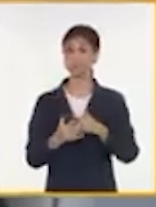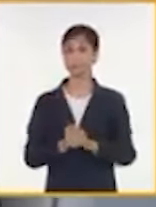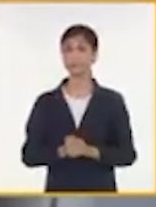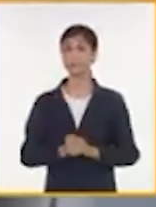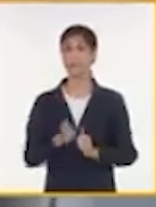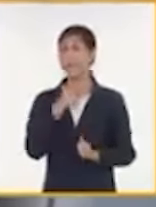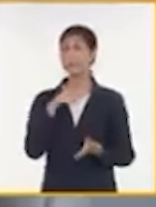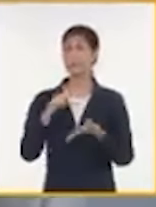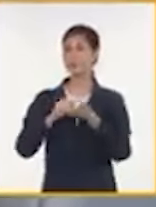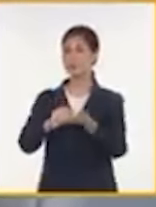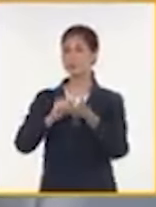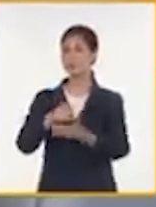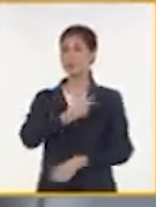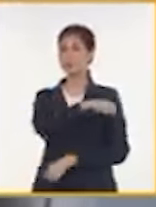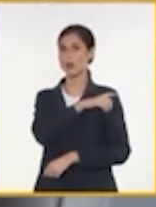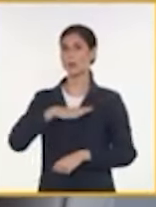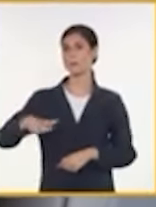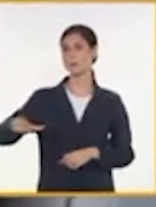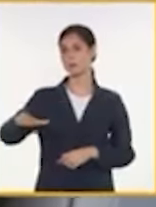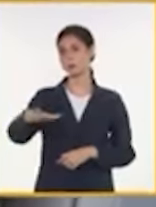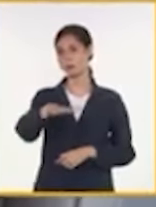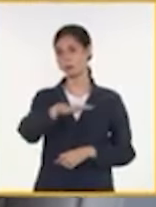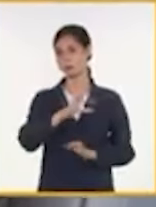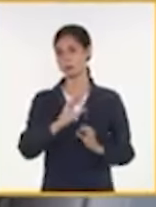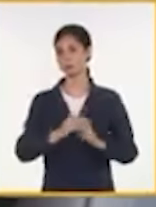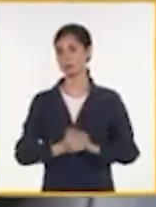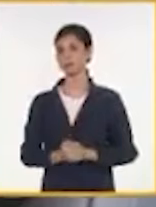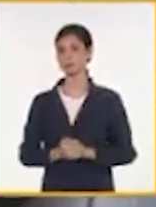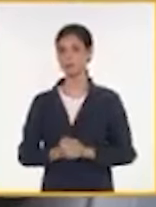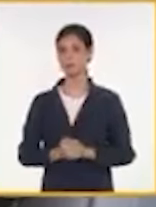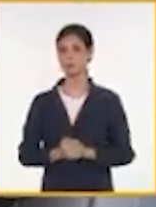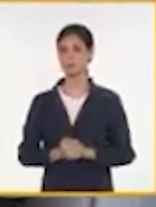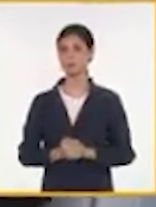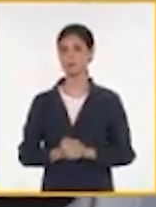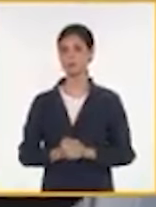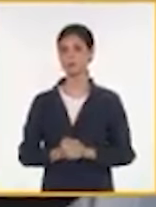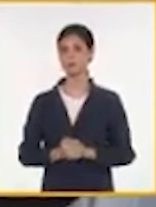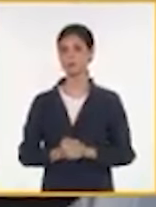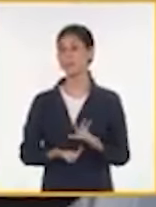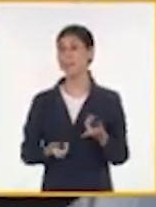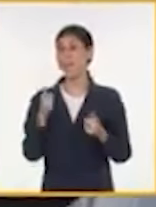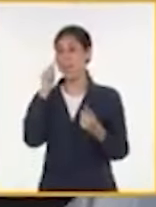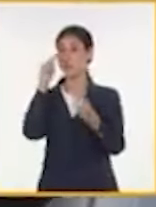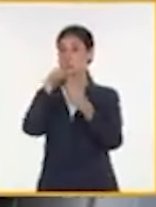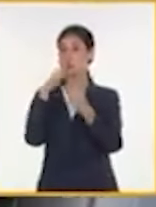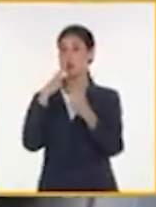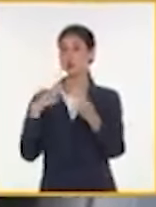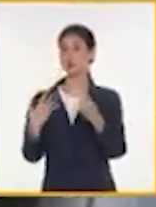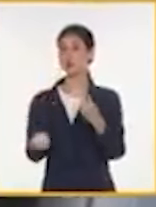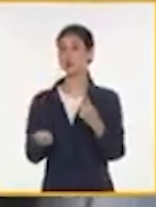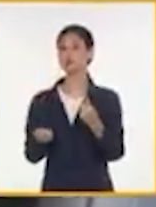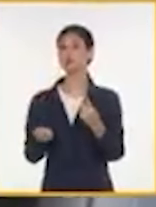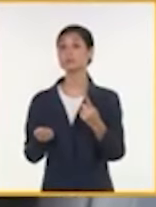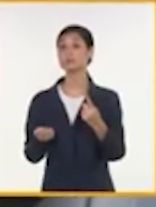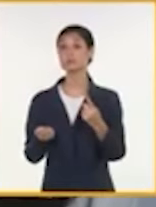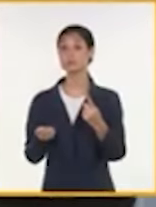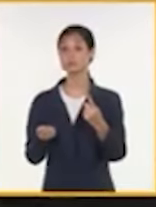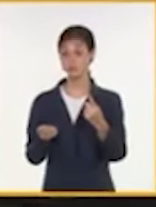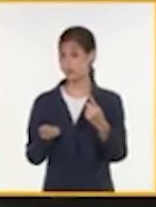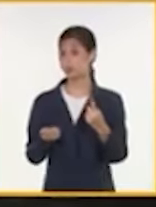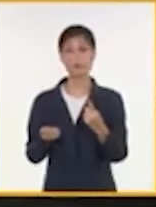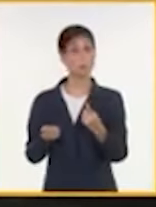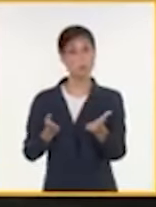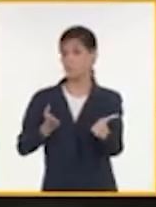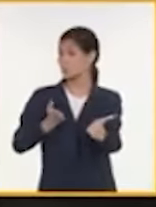población no hay frontera la actividad de estos terroristas no tiene frontera es decir hoy